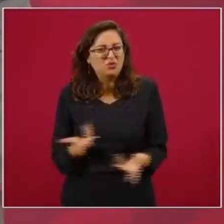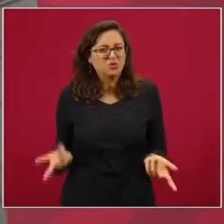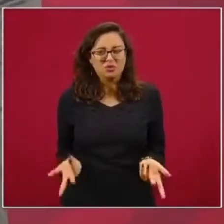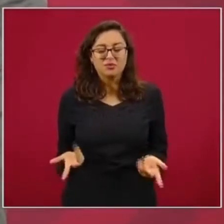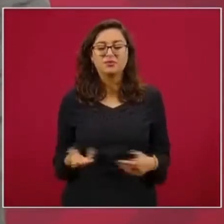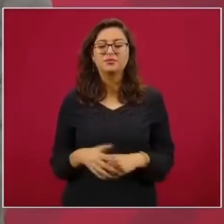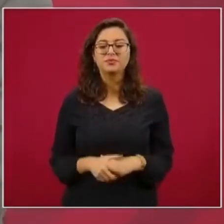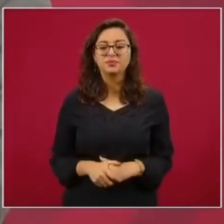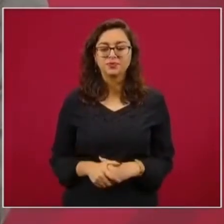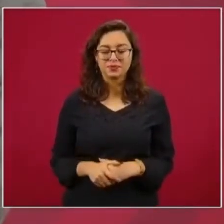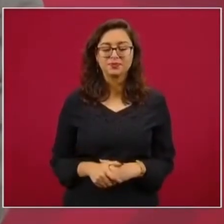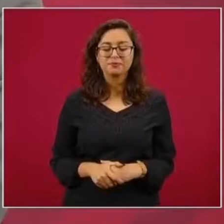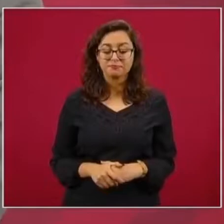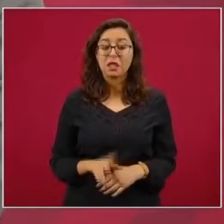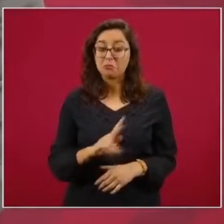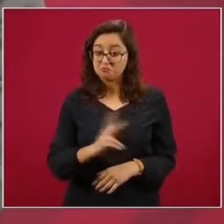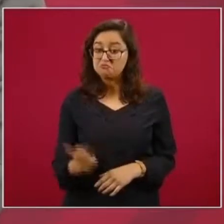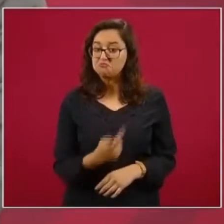el gobierno